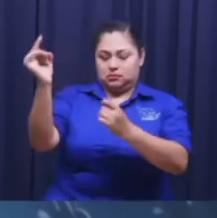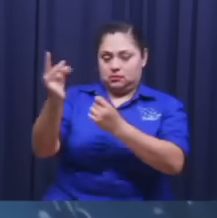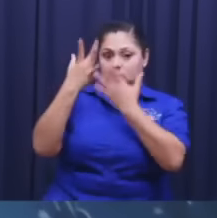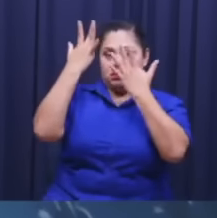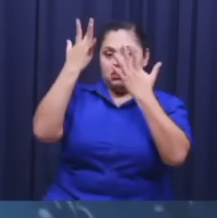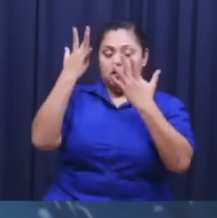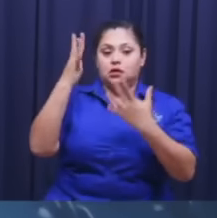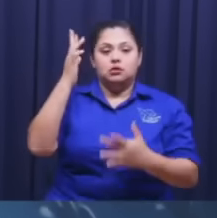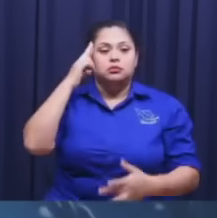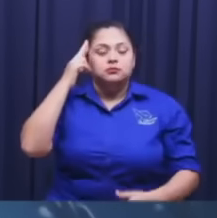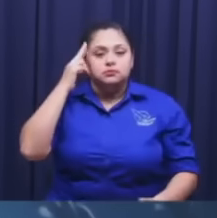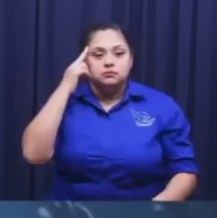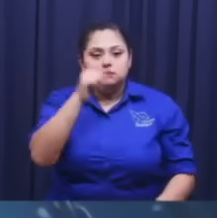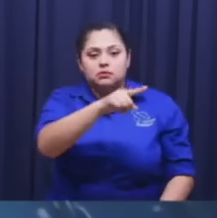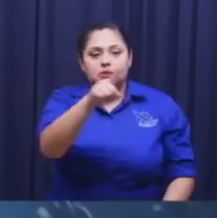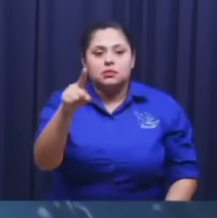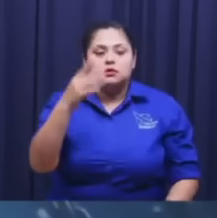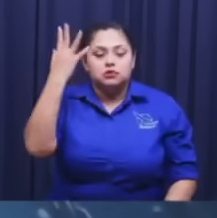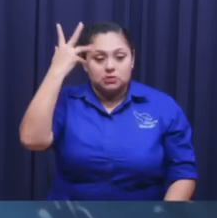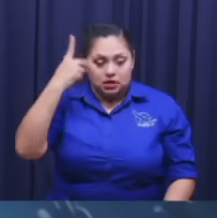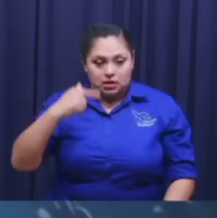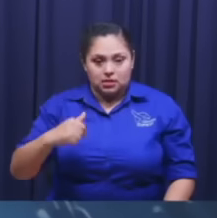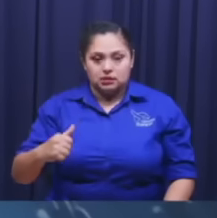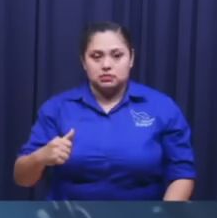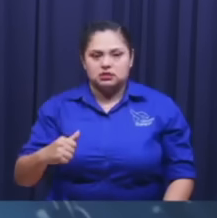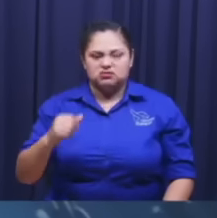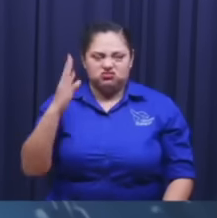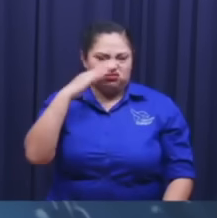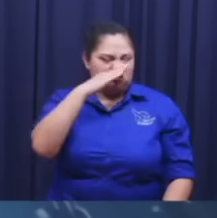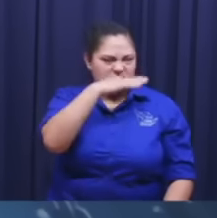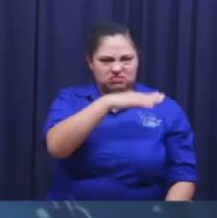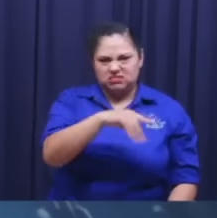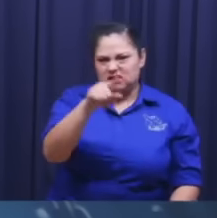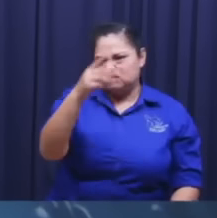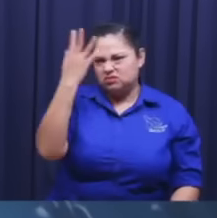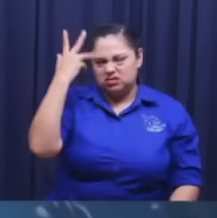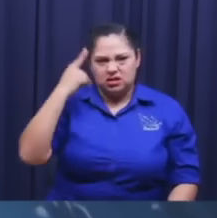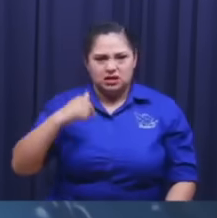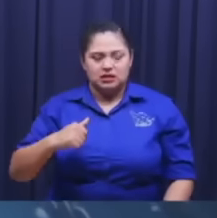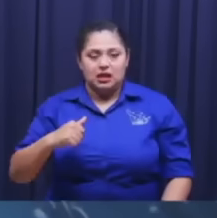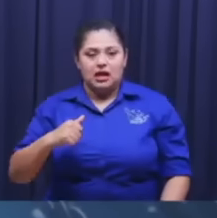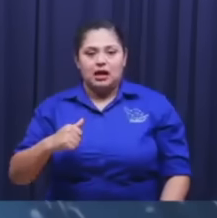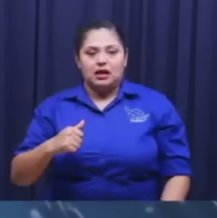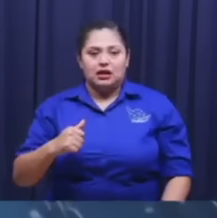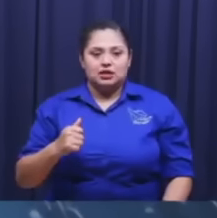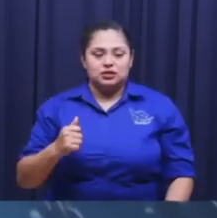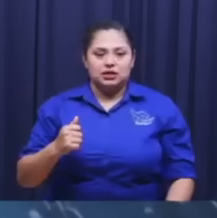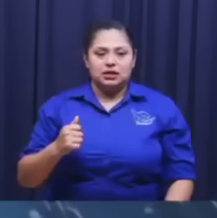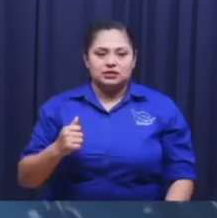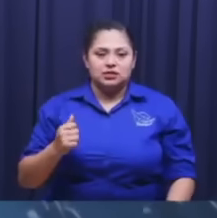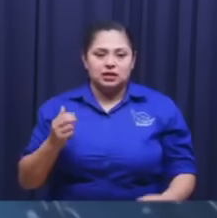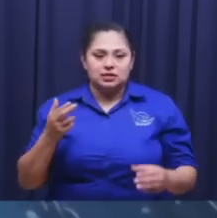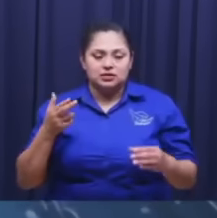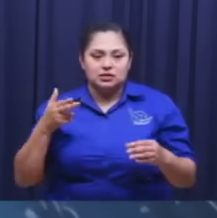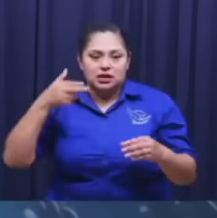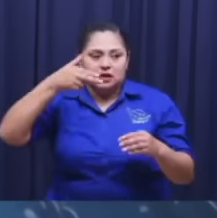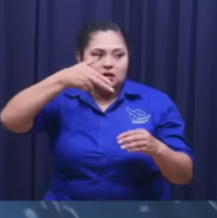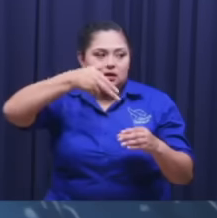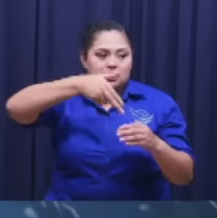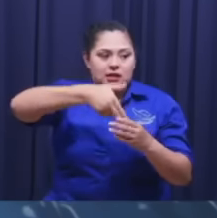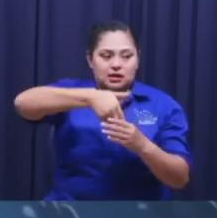Me recuerdo que esos días eran horribles. En esos días la gasolina se había